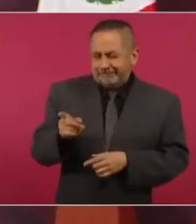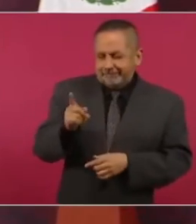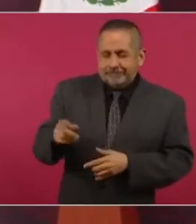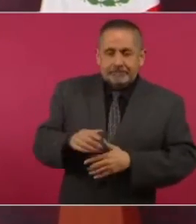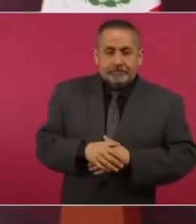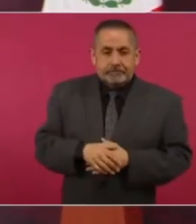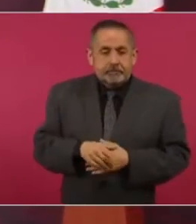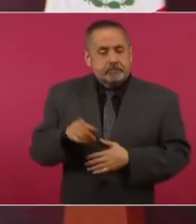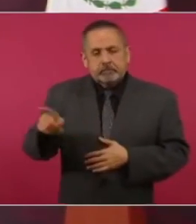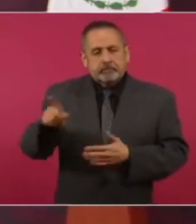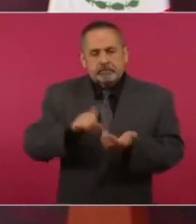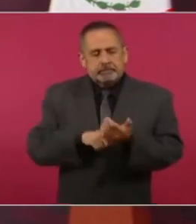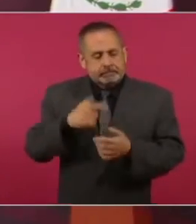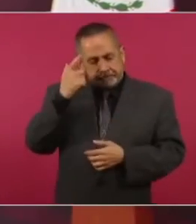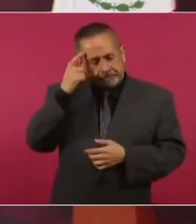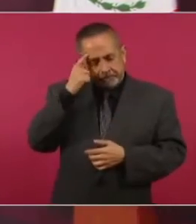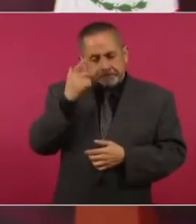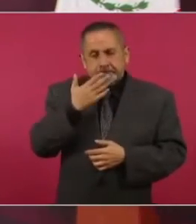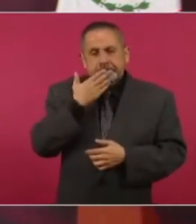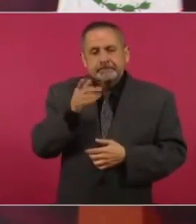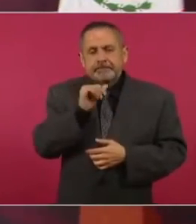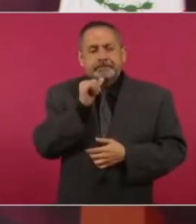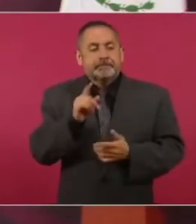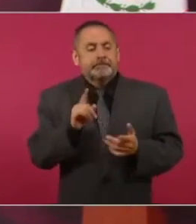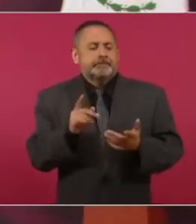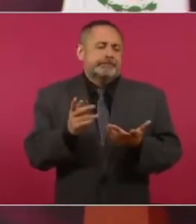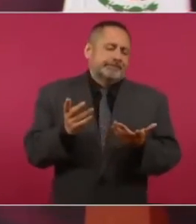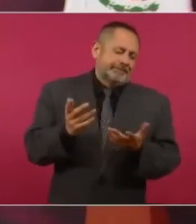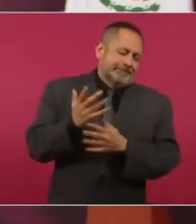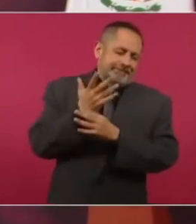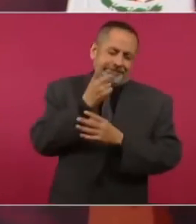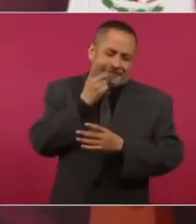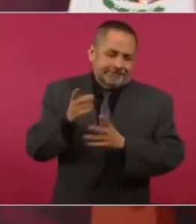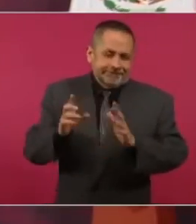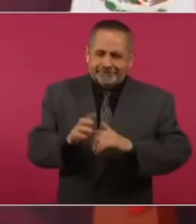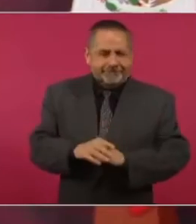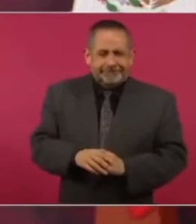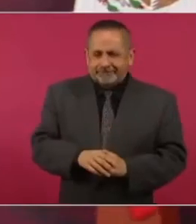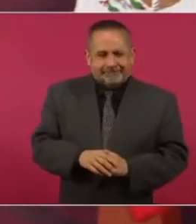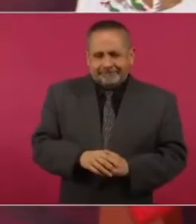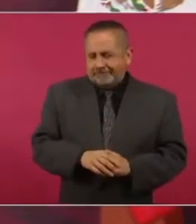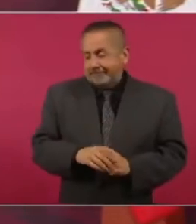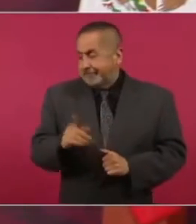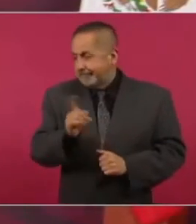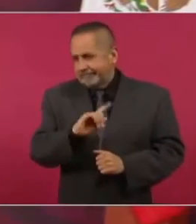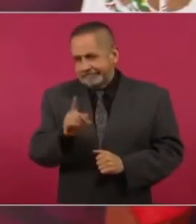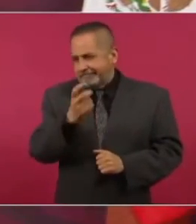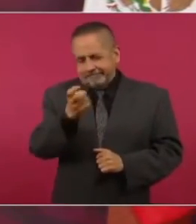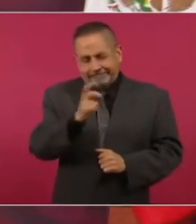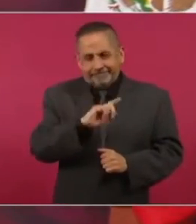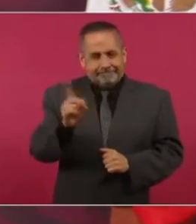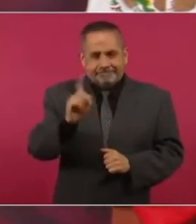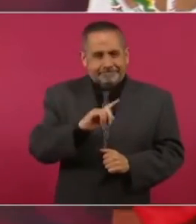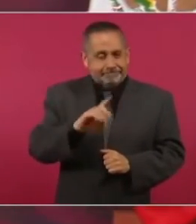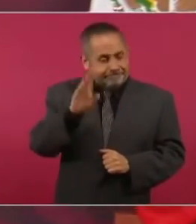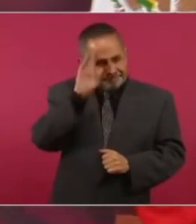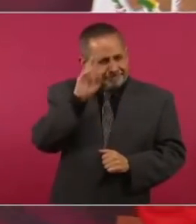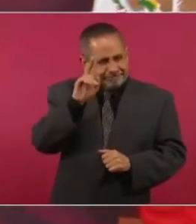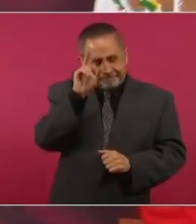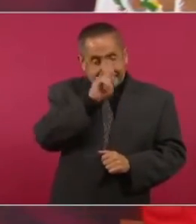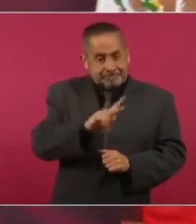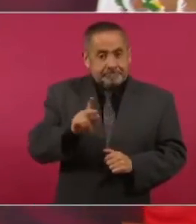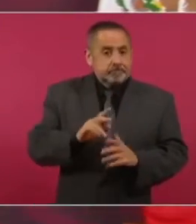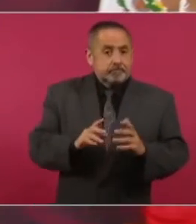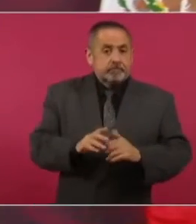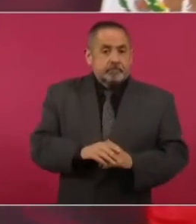ya no estaba bien de sus facultades mentales. No, eso fue una cosa tremenda porque tuvo